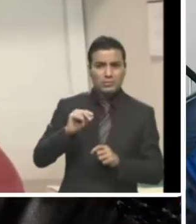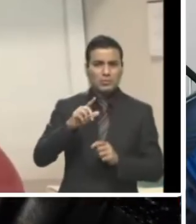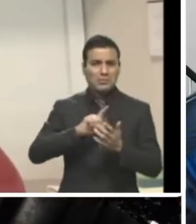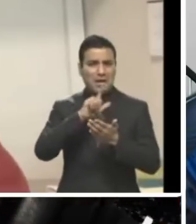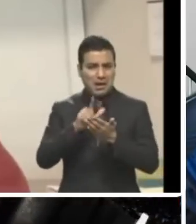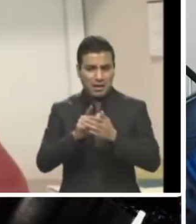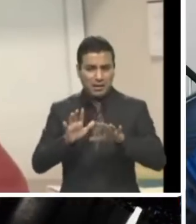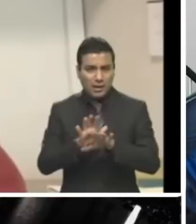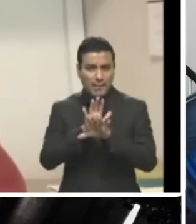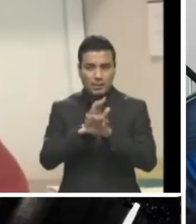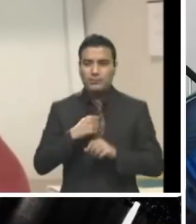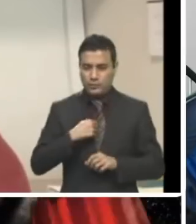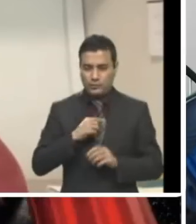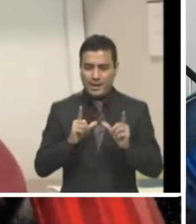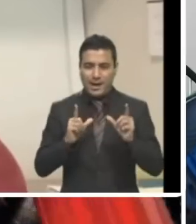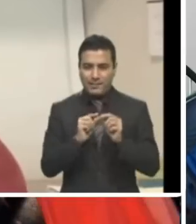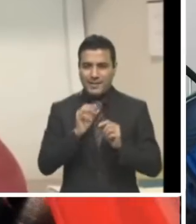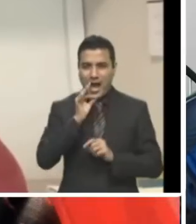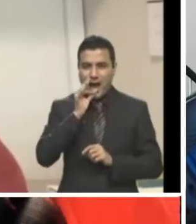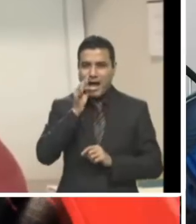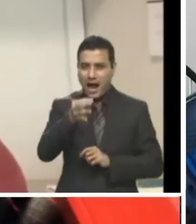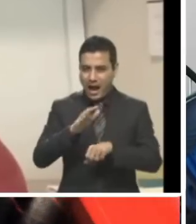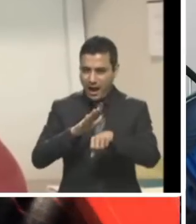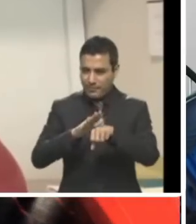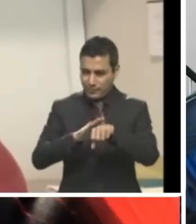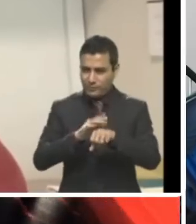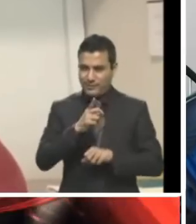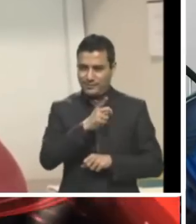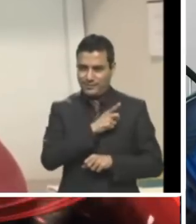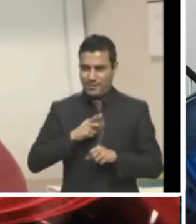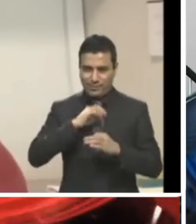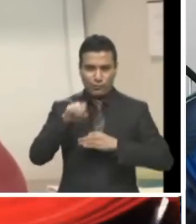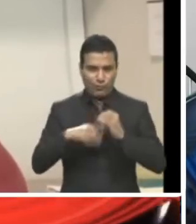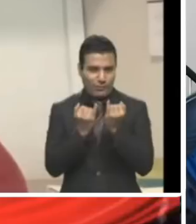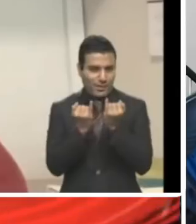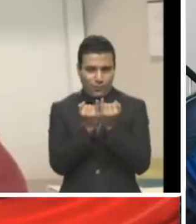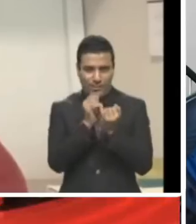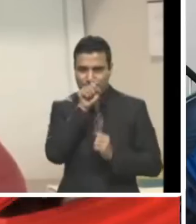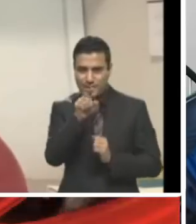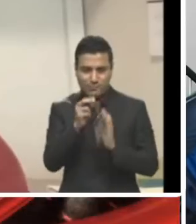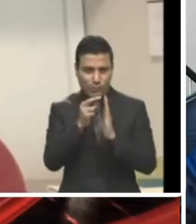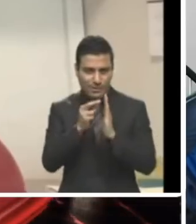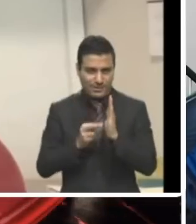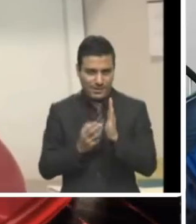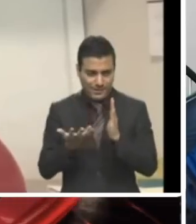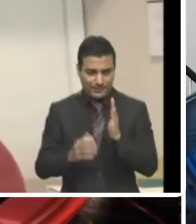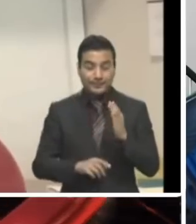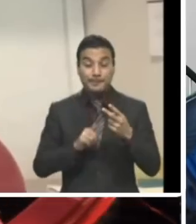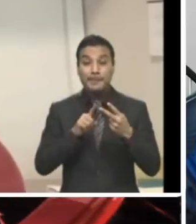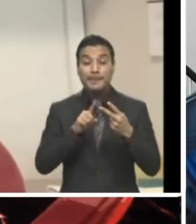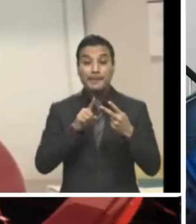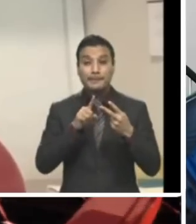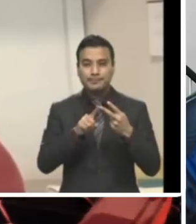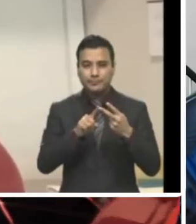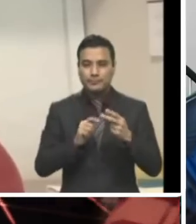está bien pero no está de más la atención para que se mida con la misma vara a todas las personas que estamos integrando este consejo general de línea y en segundo muy